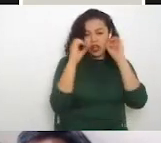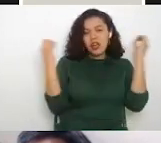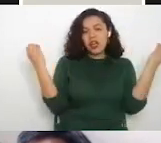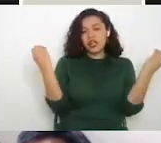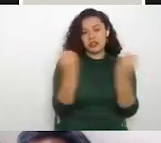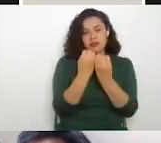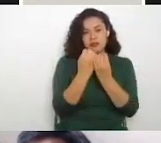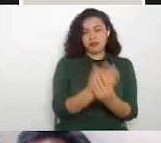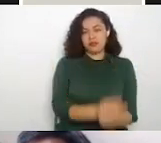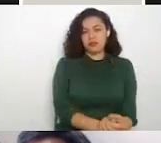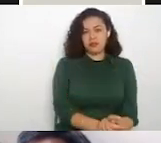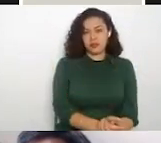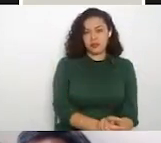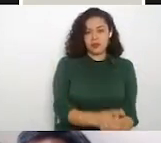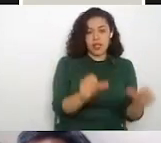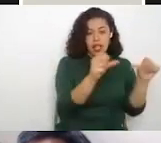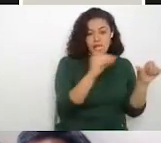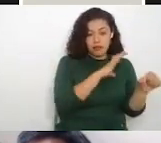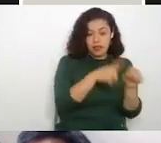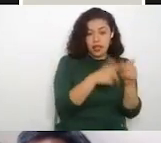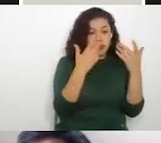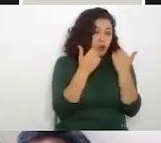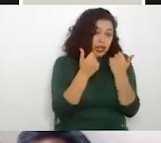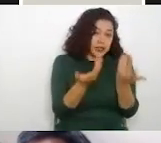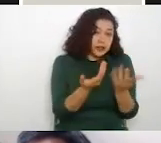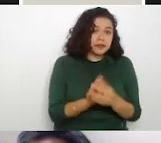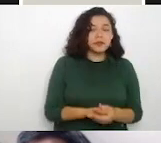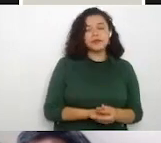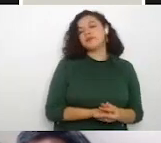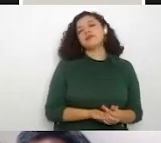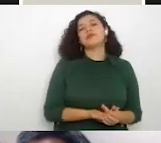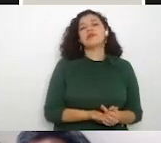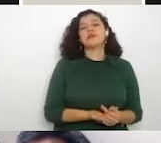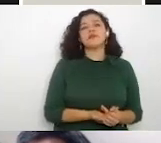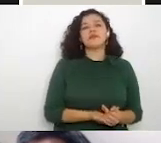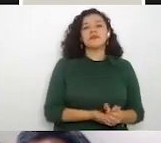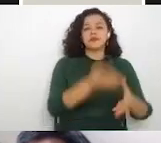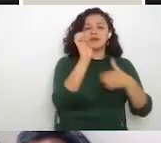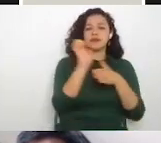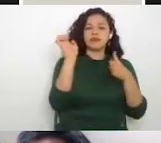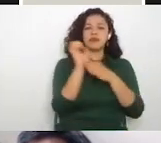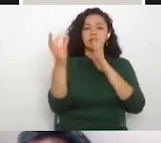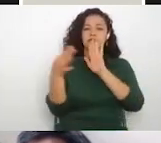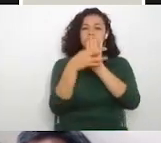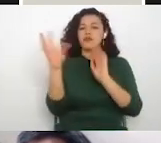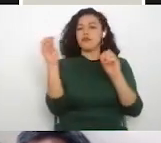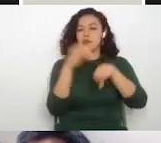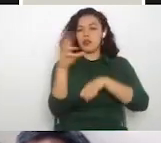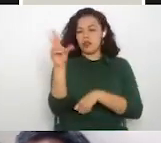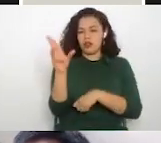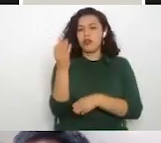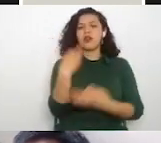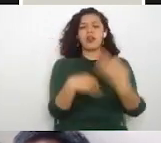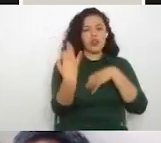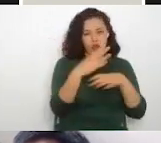simplemente no hay un área específica y entonces no se incluiría este punto porque todos